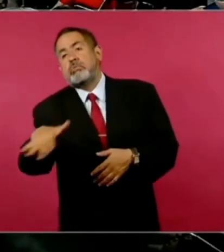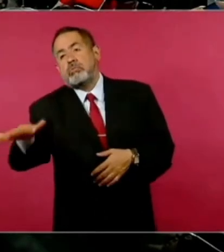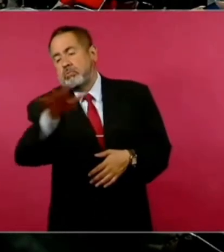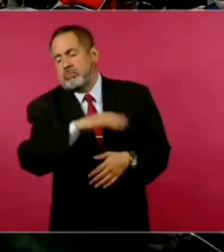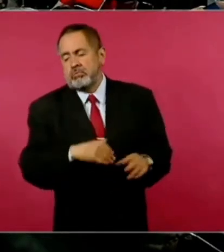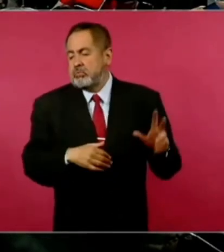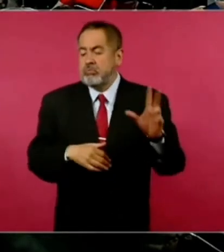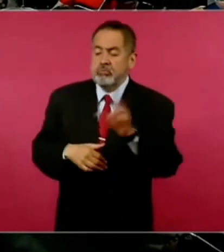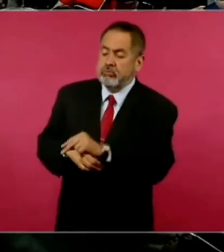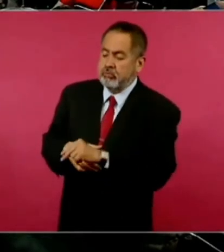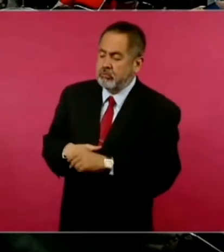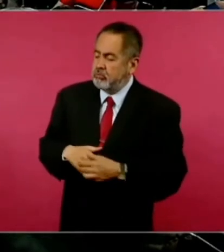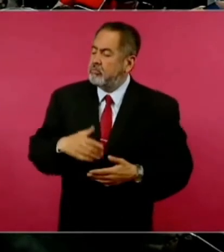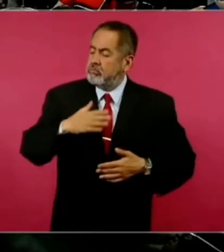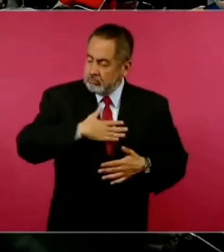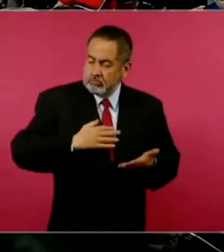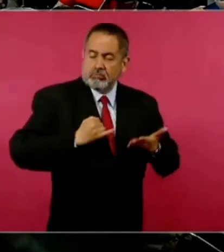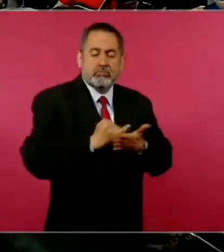Bueno,